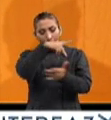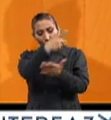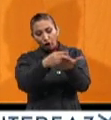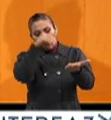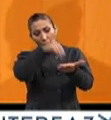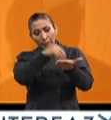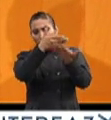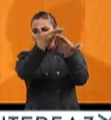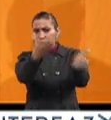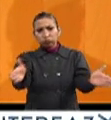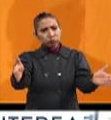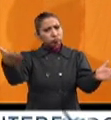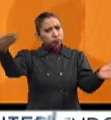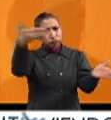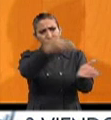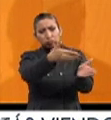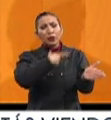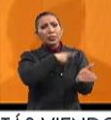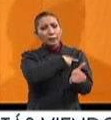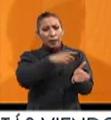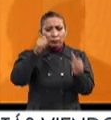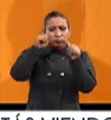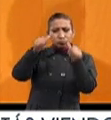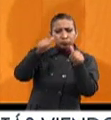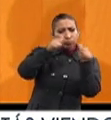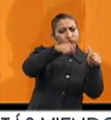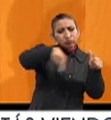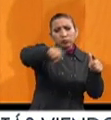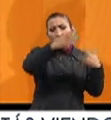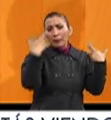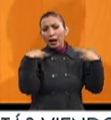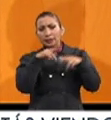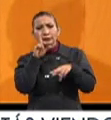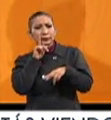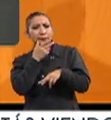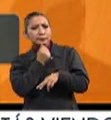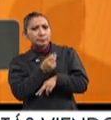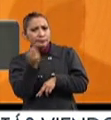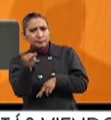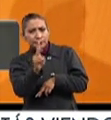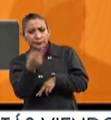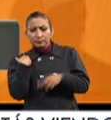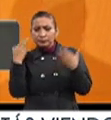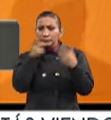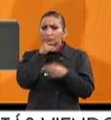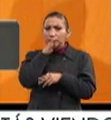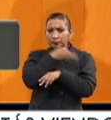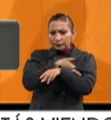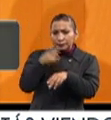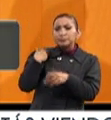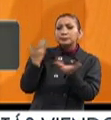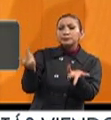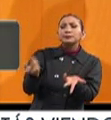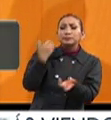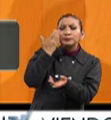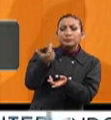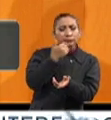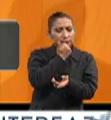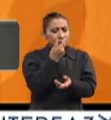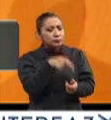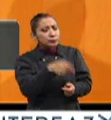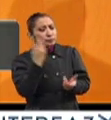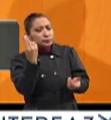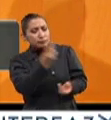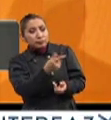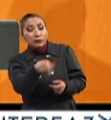de puertas abiertas. Debemos de escuchar a las maestras y maestros, a los padres de familia, a los